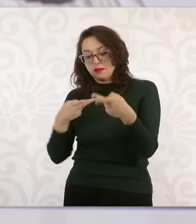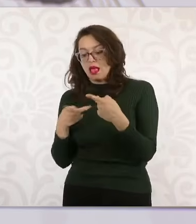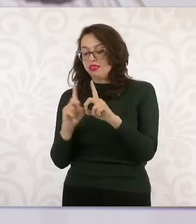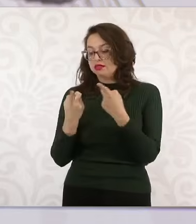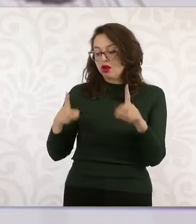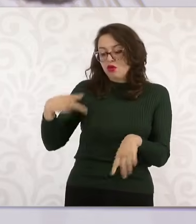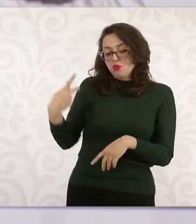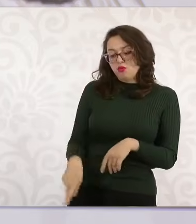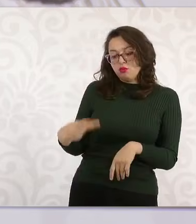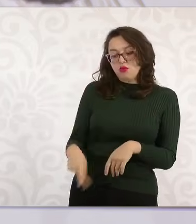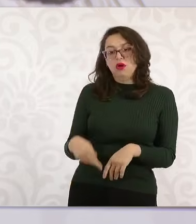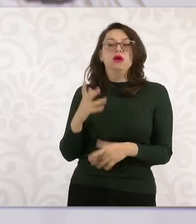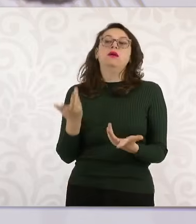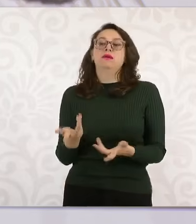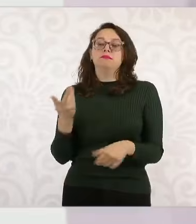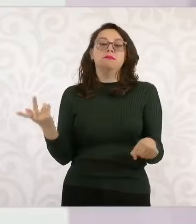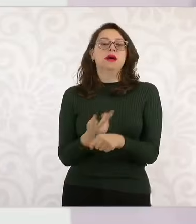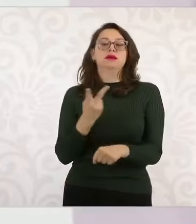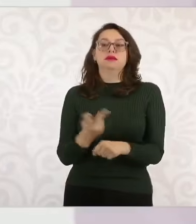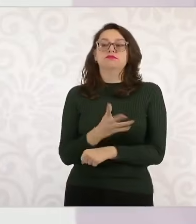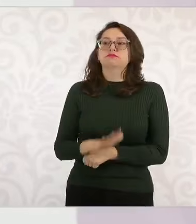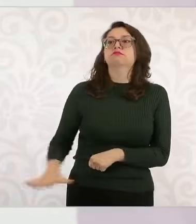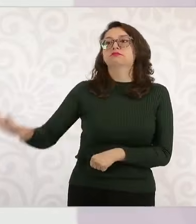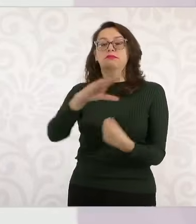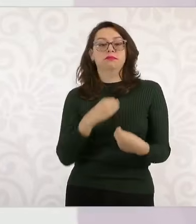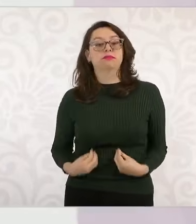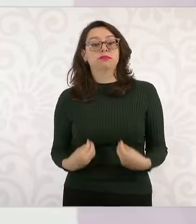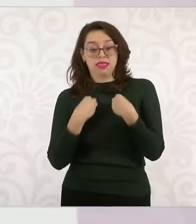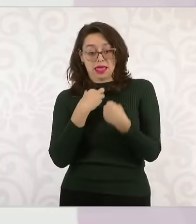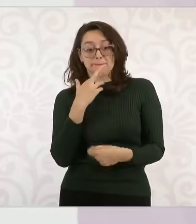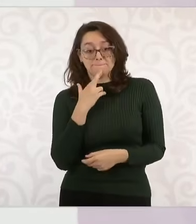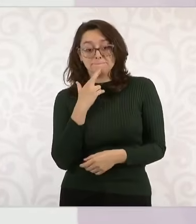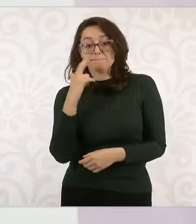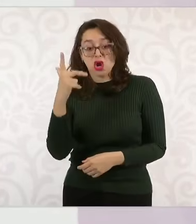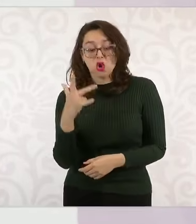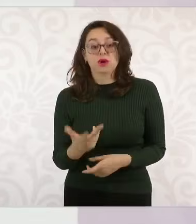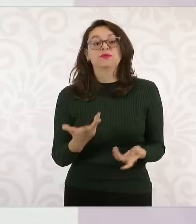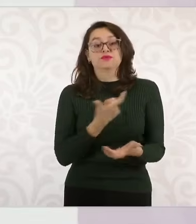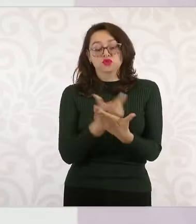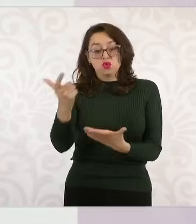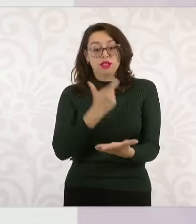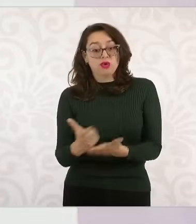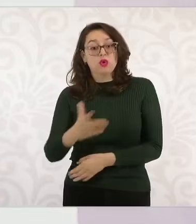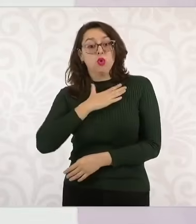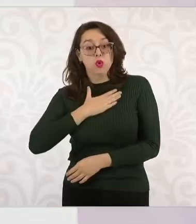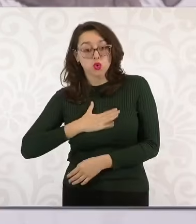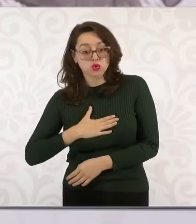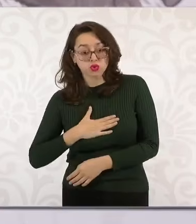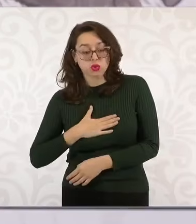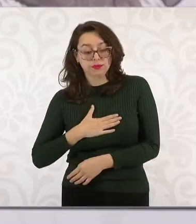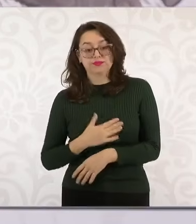que la gente viva mejor y que haya justicia en el salario, y